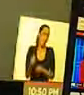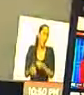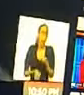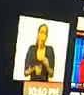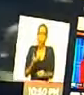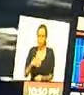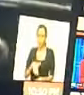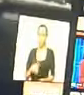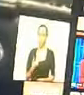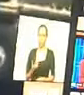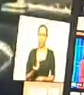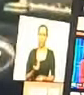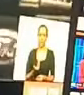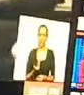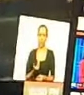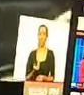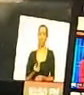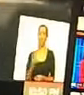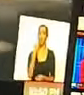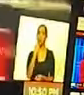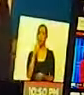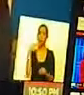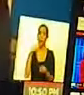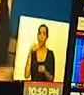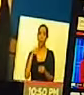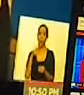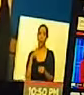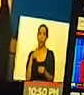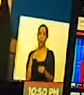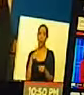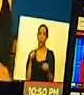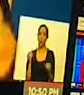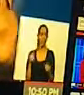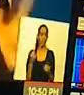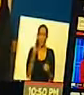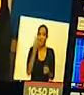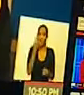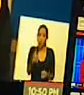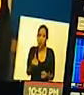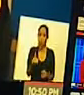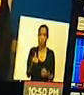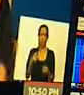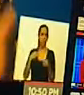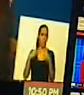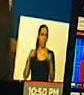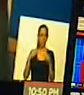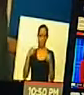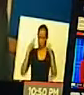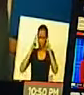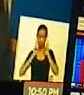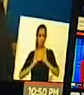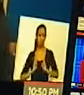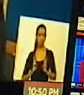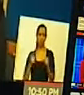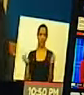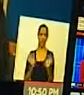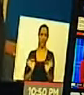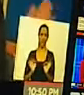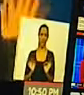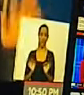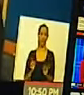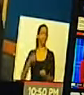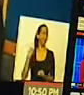posible que en una balacera tenga ningún video, ni del público, ni de la prensa? Solo hay